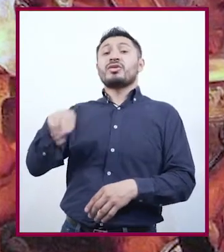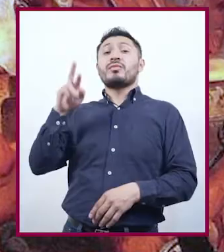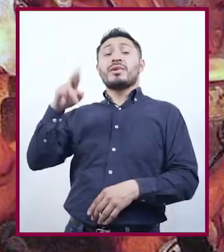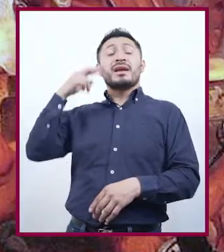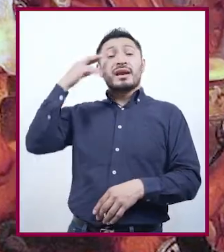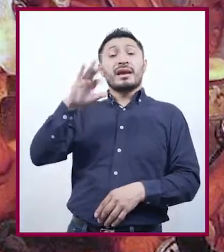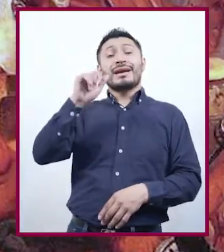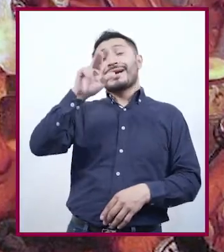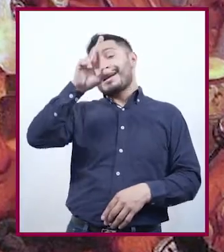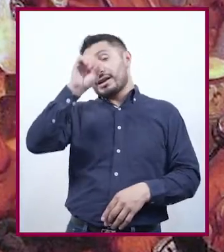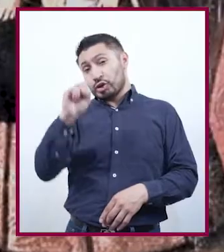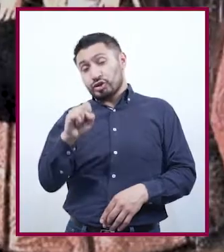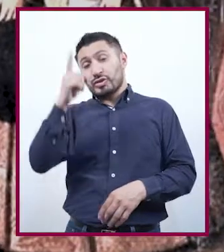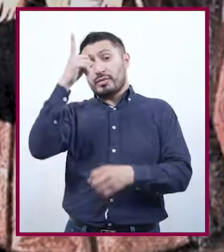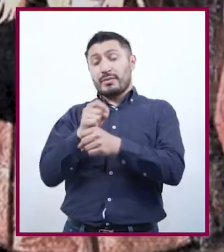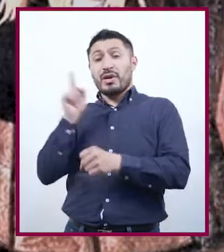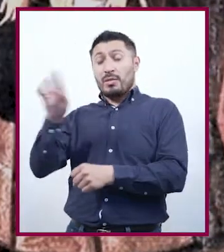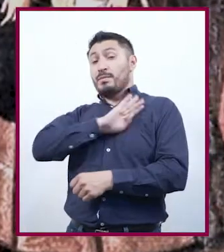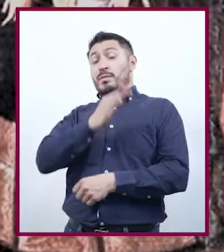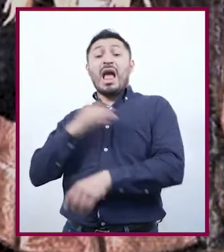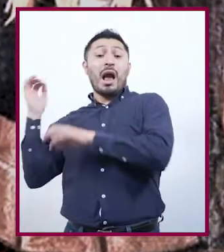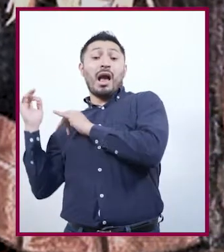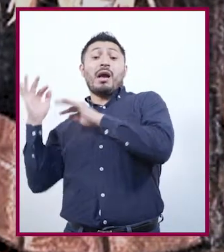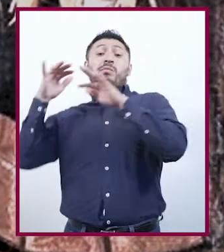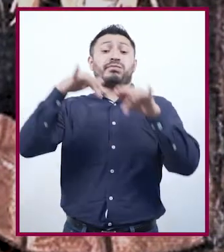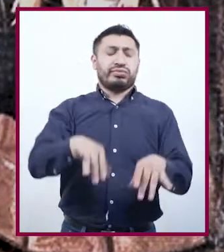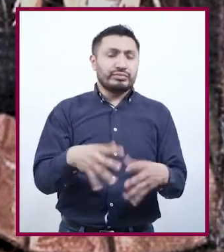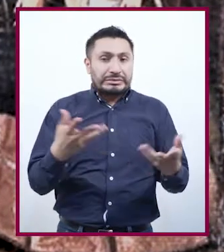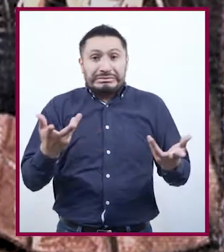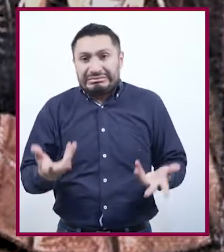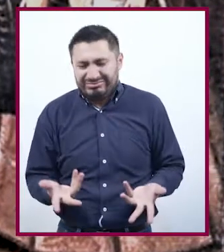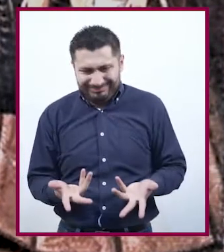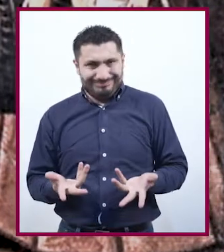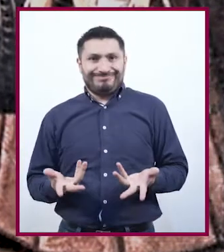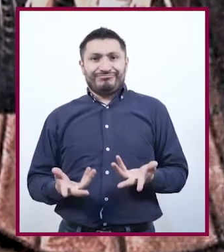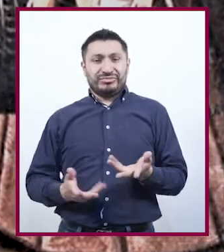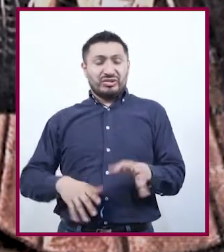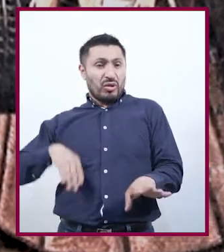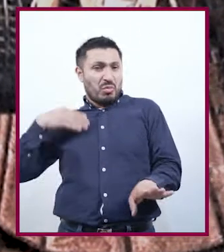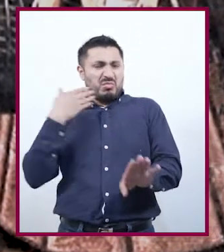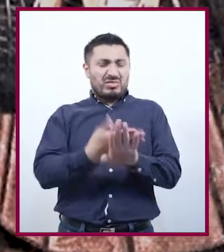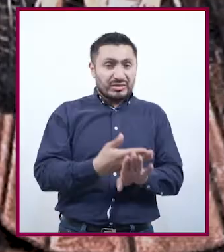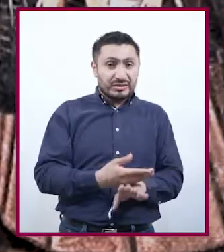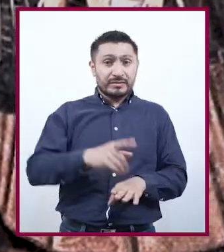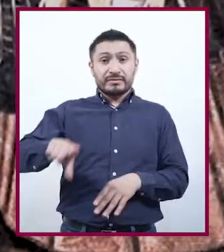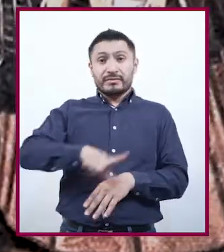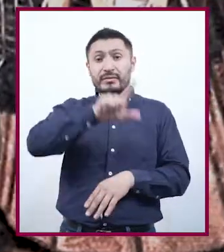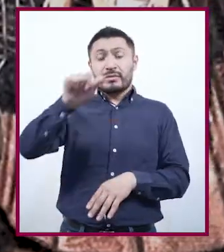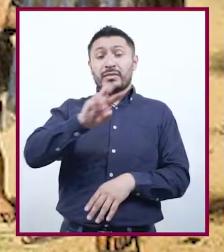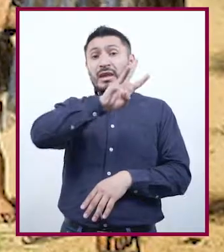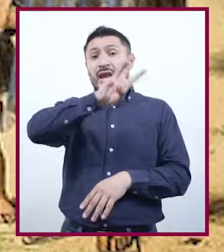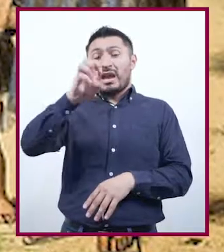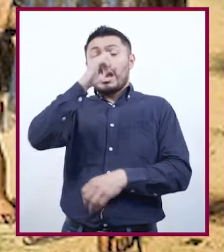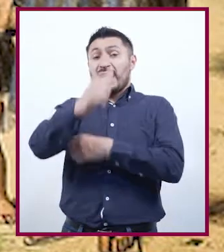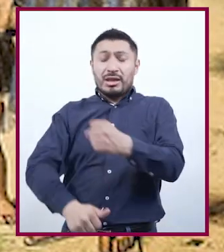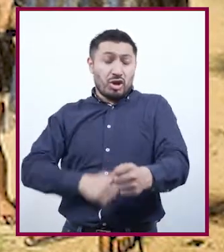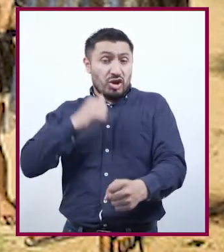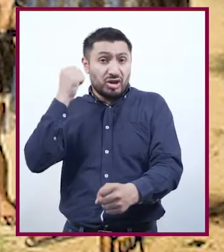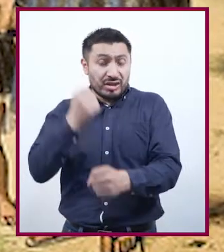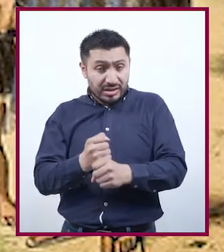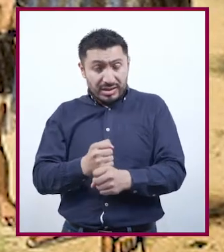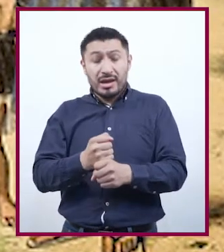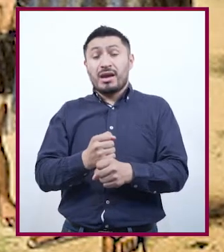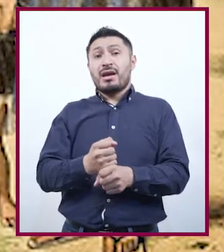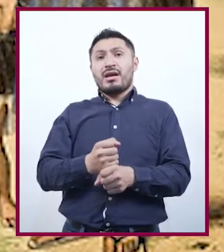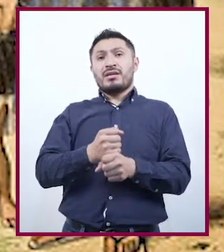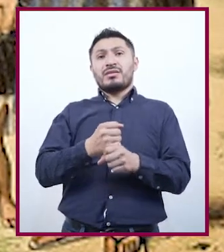Carlos I de España. Posteriormente, a lo largo de 3 largos siglos de dominación española, se